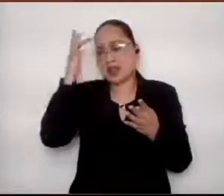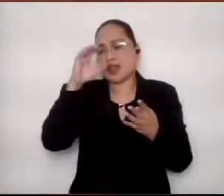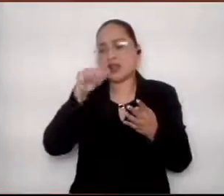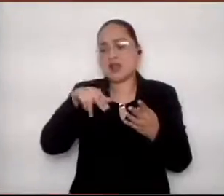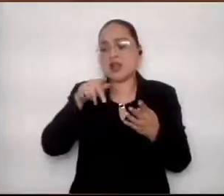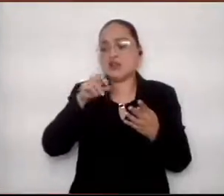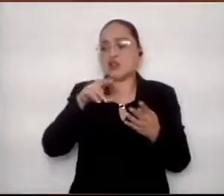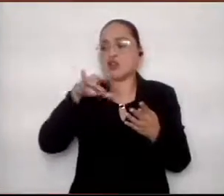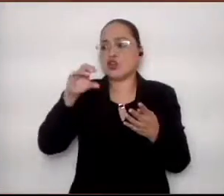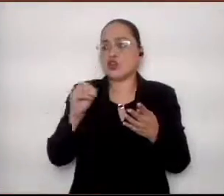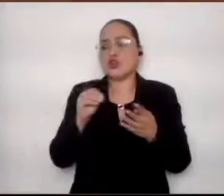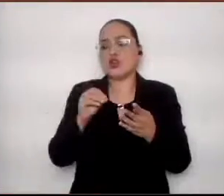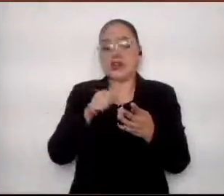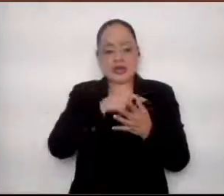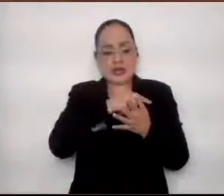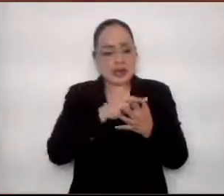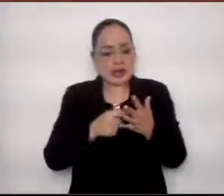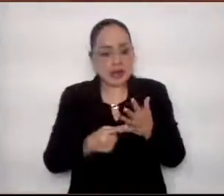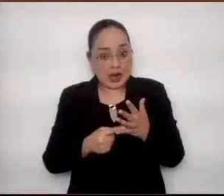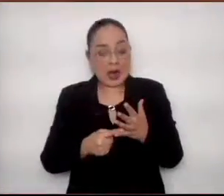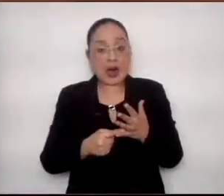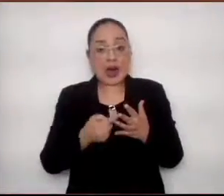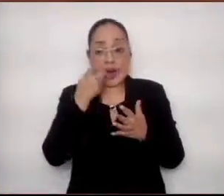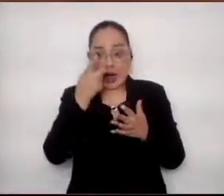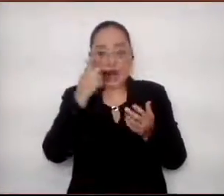Isla, etcétera, es un